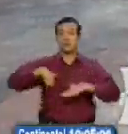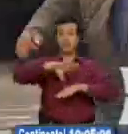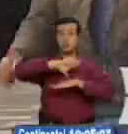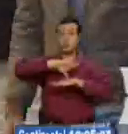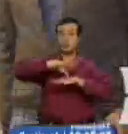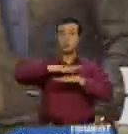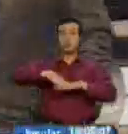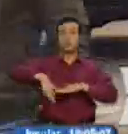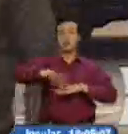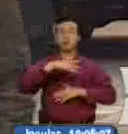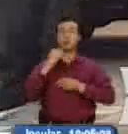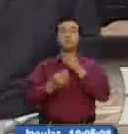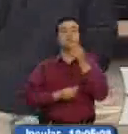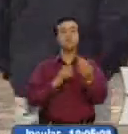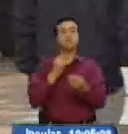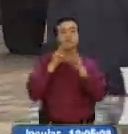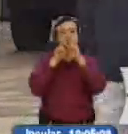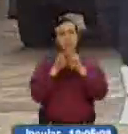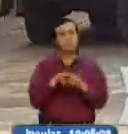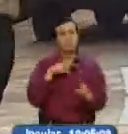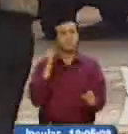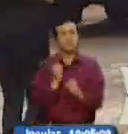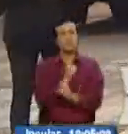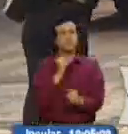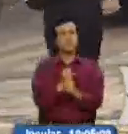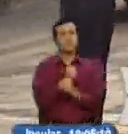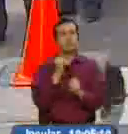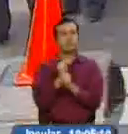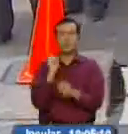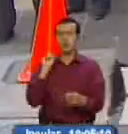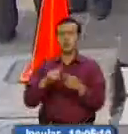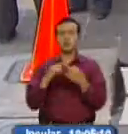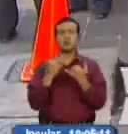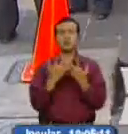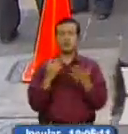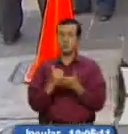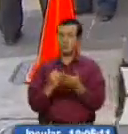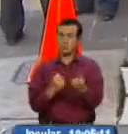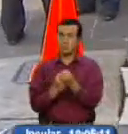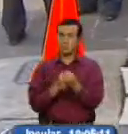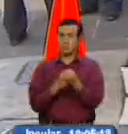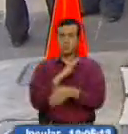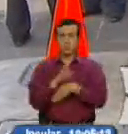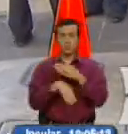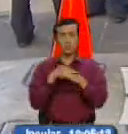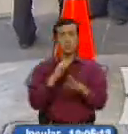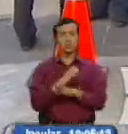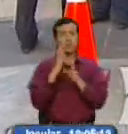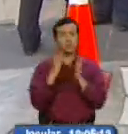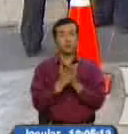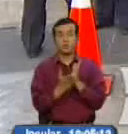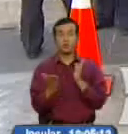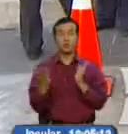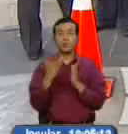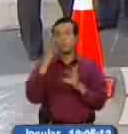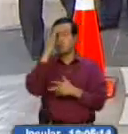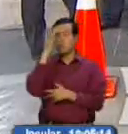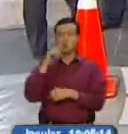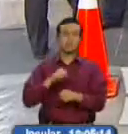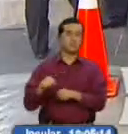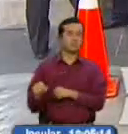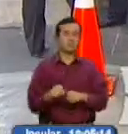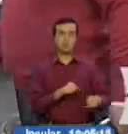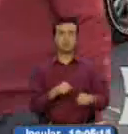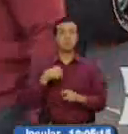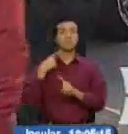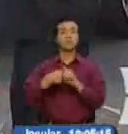gabinete ampliado, se hizo una revisión del trabajo ejecutado hasta el momento en beneficio de los ecuatorianos que se vieron complicados por el terremoto de